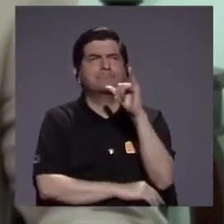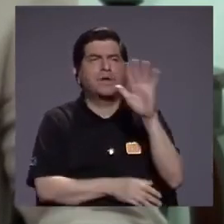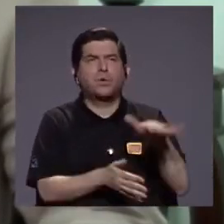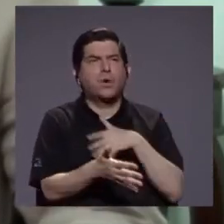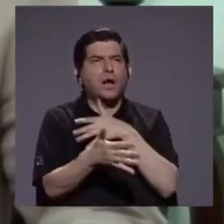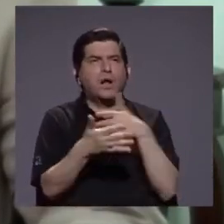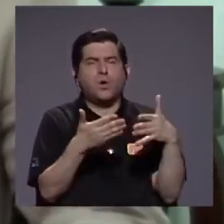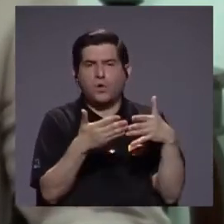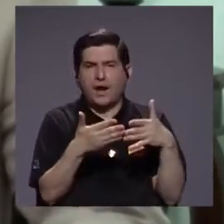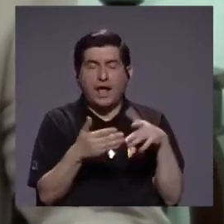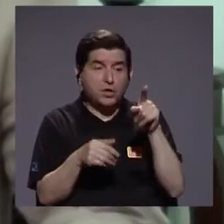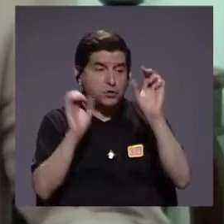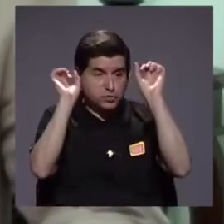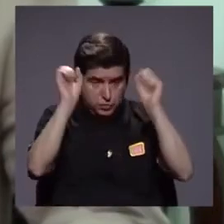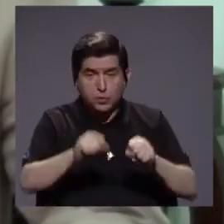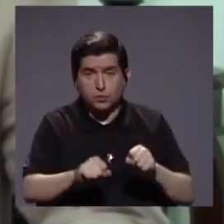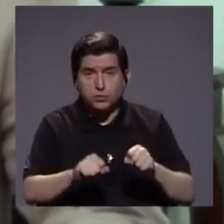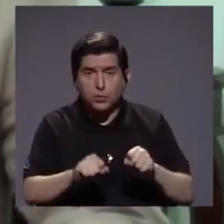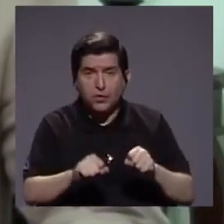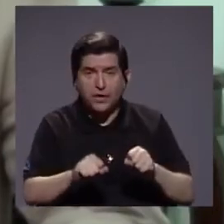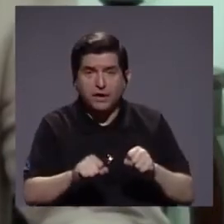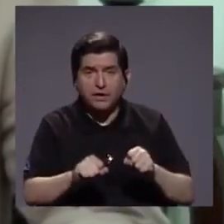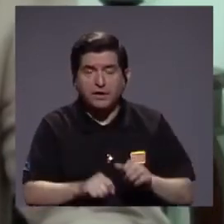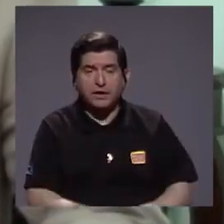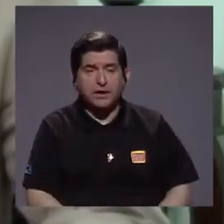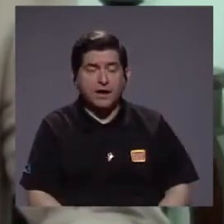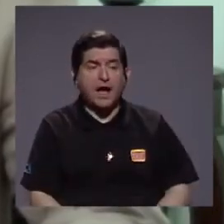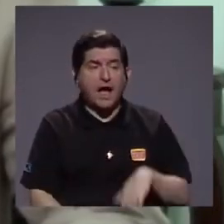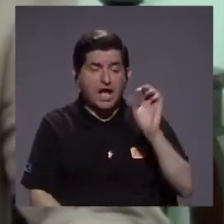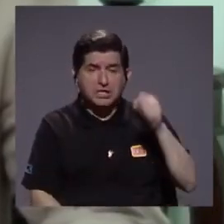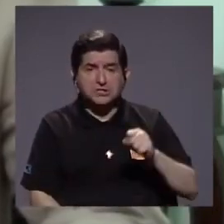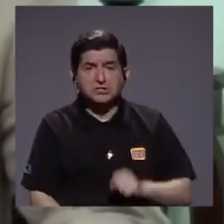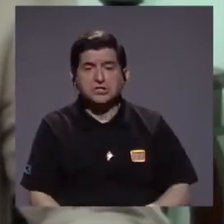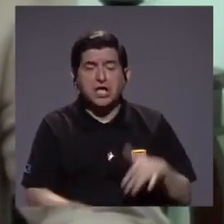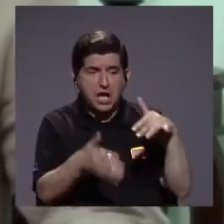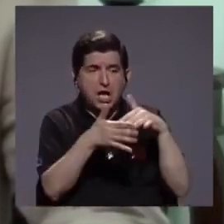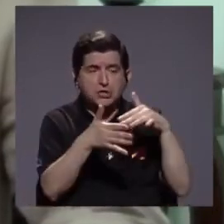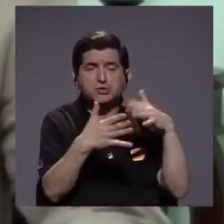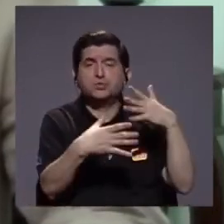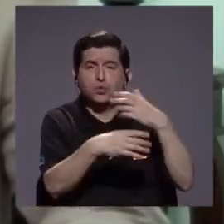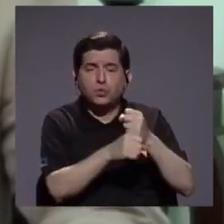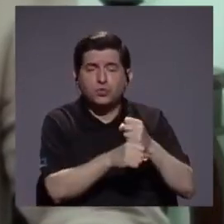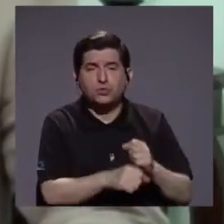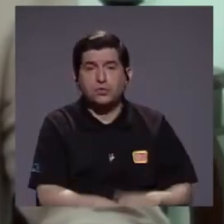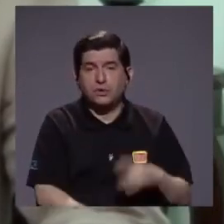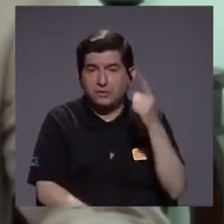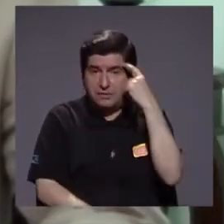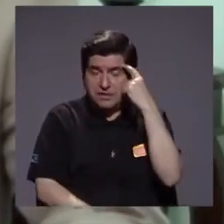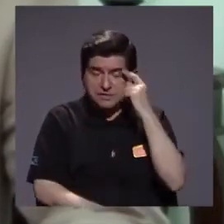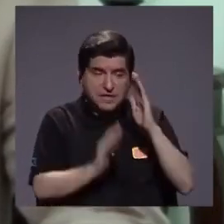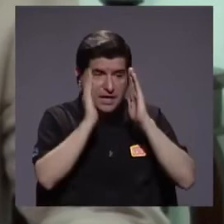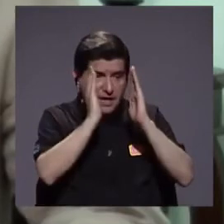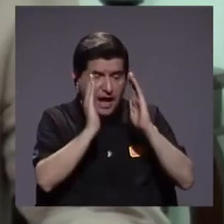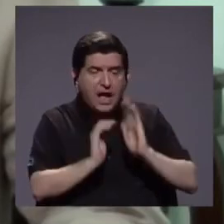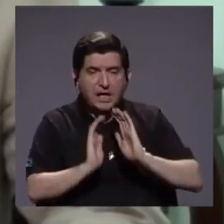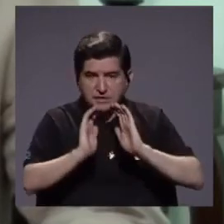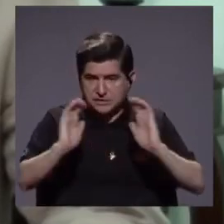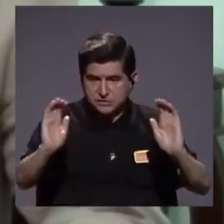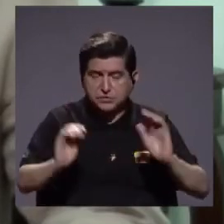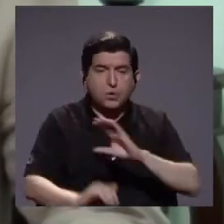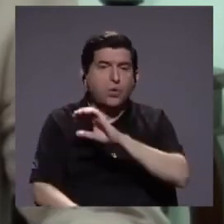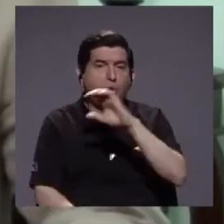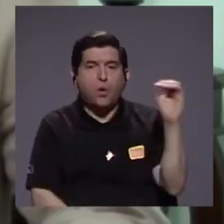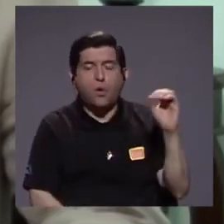horarios en los cuales ellos puedan accesar a sus estudios, ya sea porque atienden al niño o a la niña